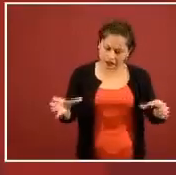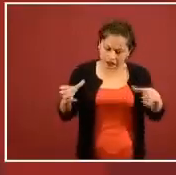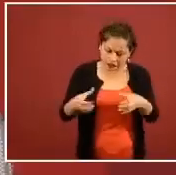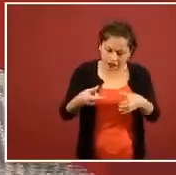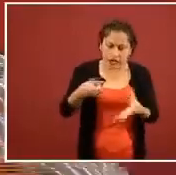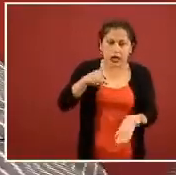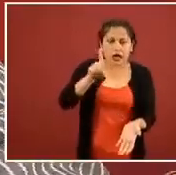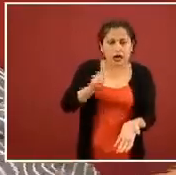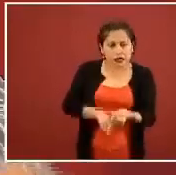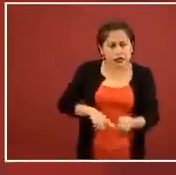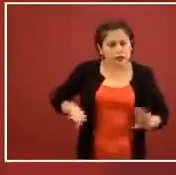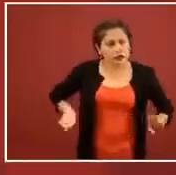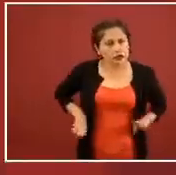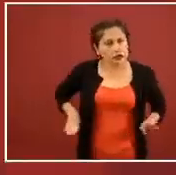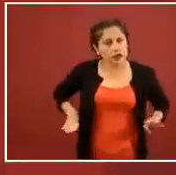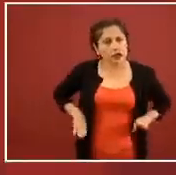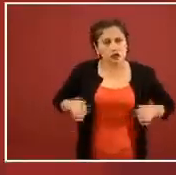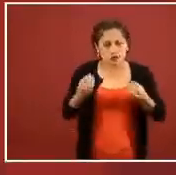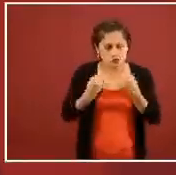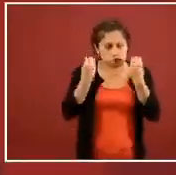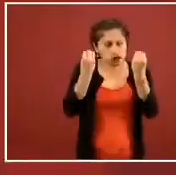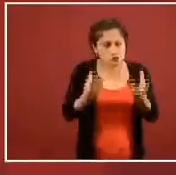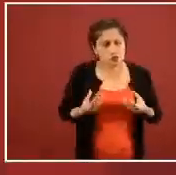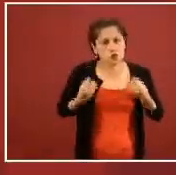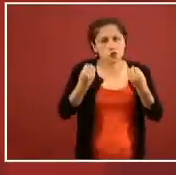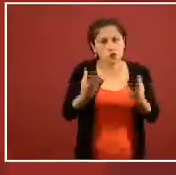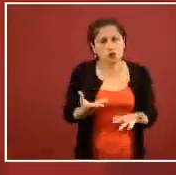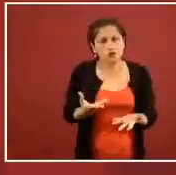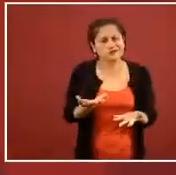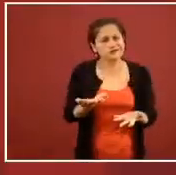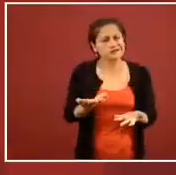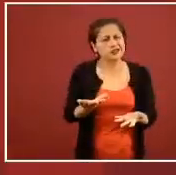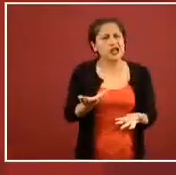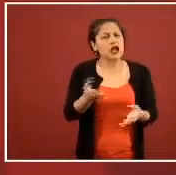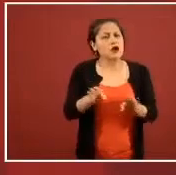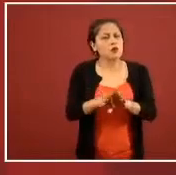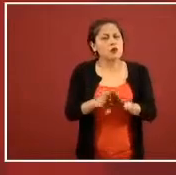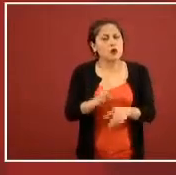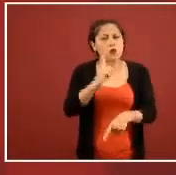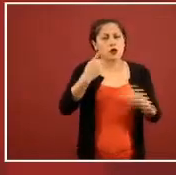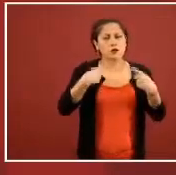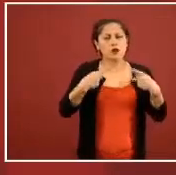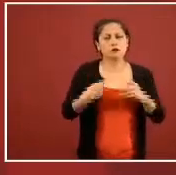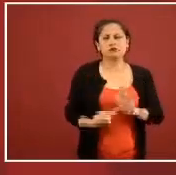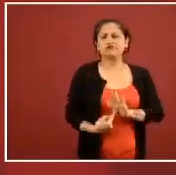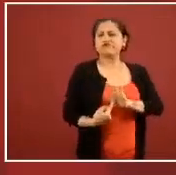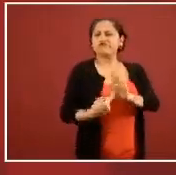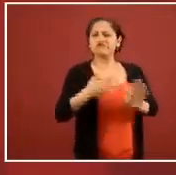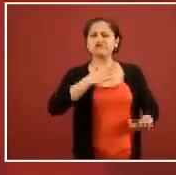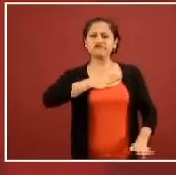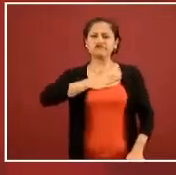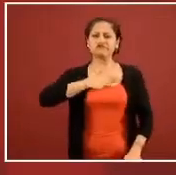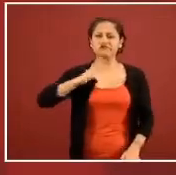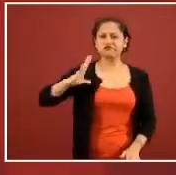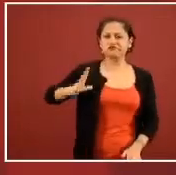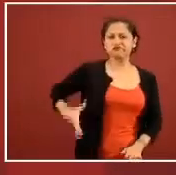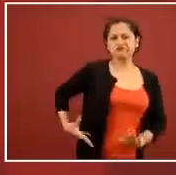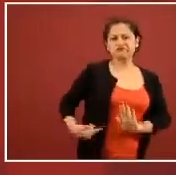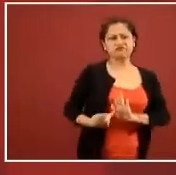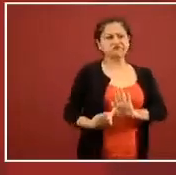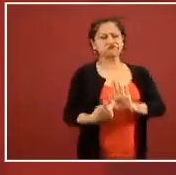el protagonismo pasa a un segundo plano y lo importante es contribuir, cada quien en lo que le toca contribuir al servicio